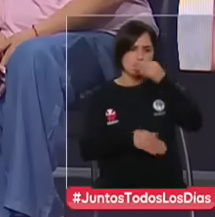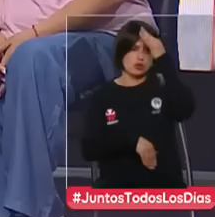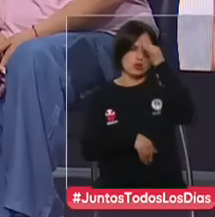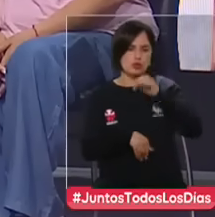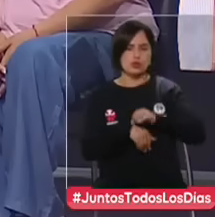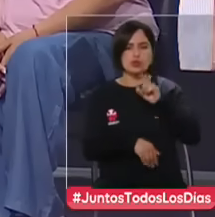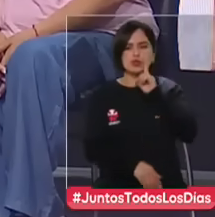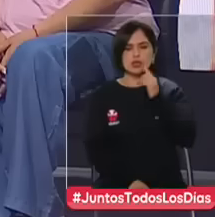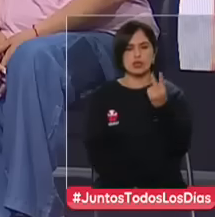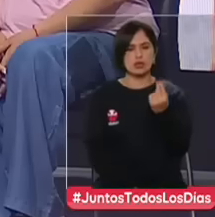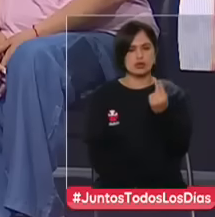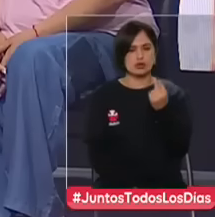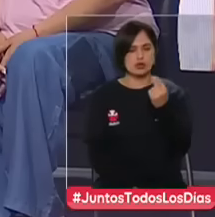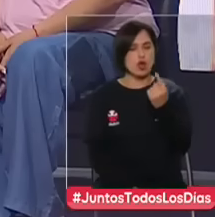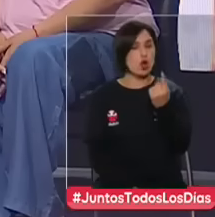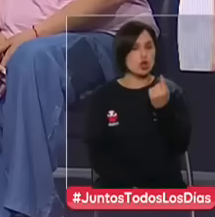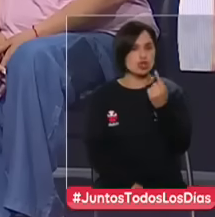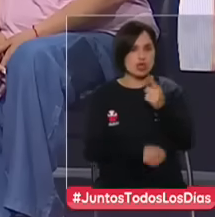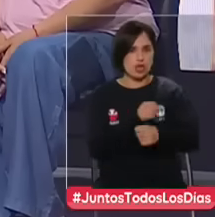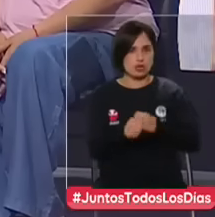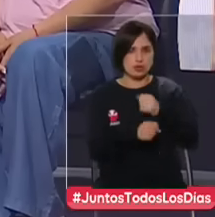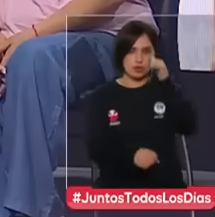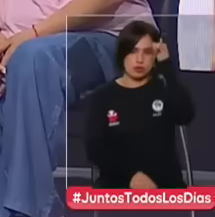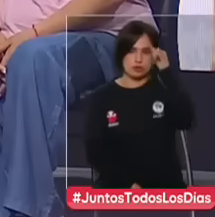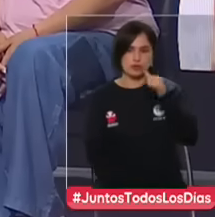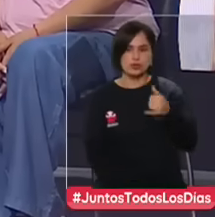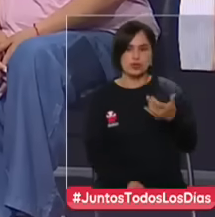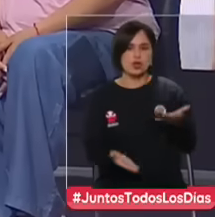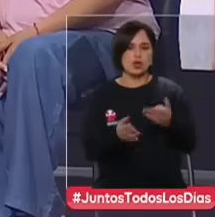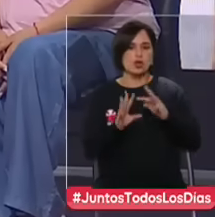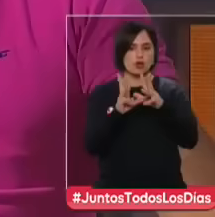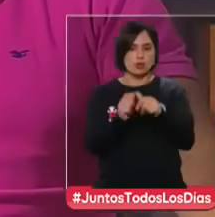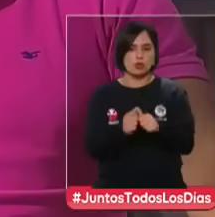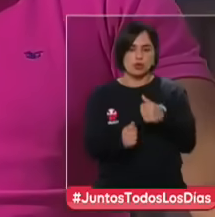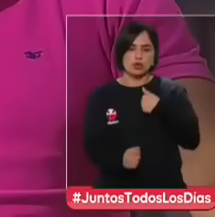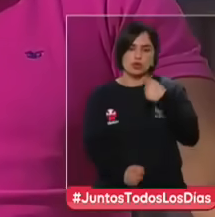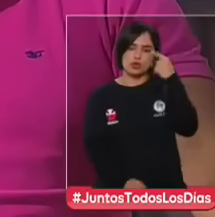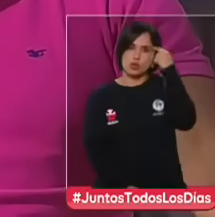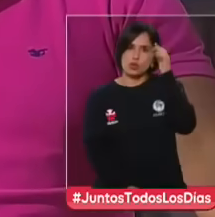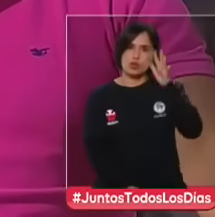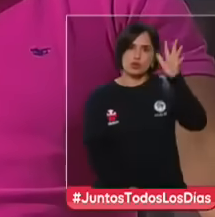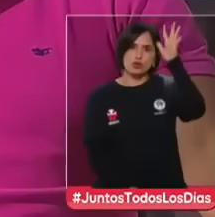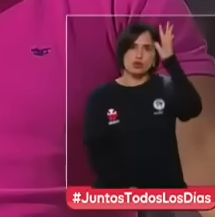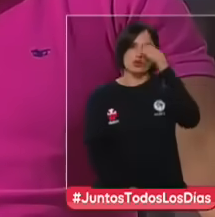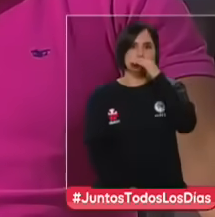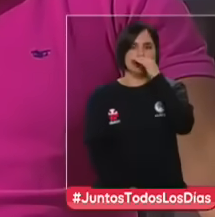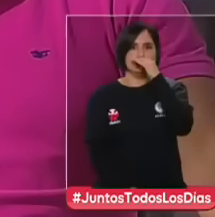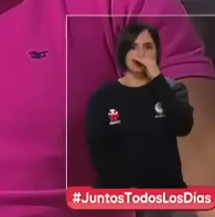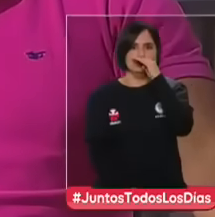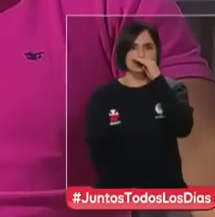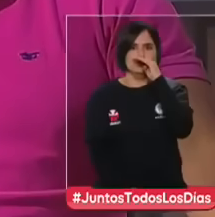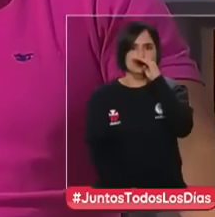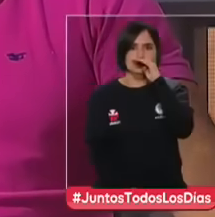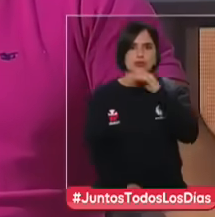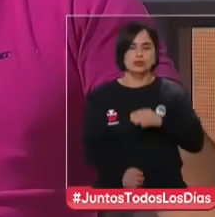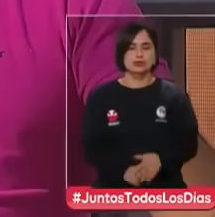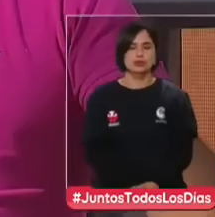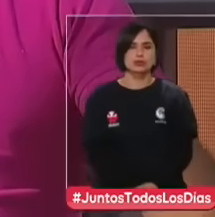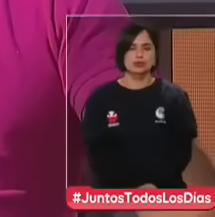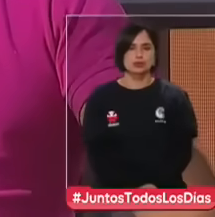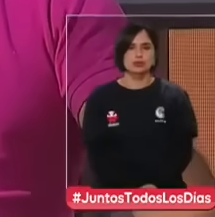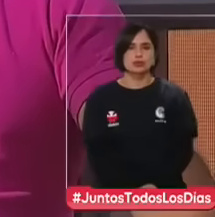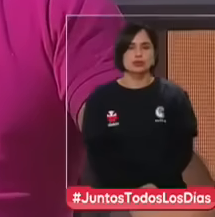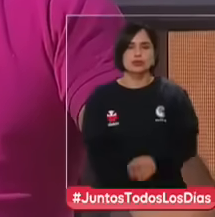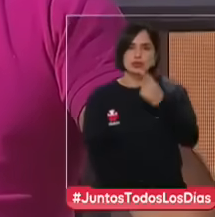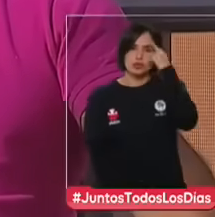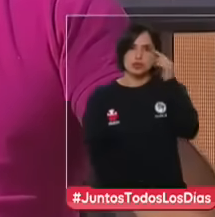años. Como familia... Yo me imagino que esto ha sido remecedor para todos ustedes. Pero